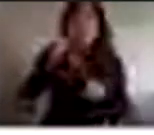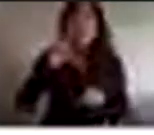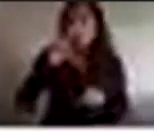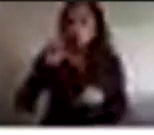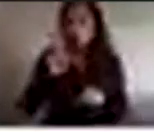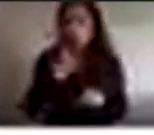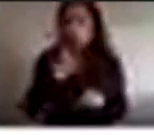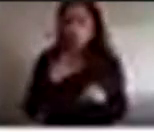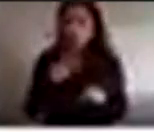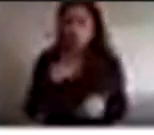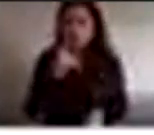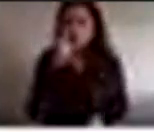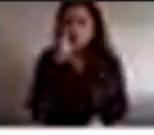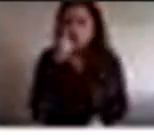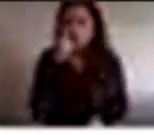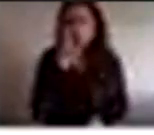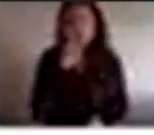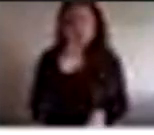te parece